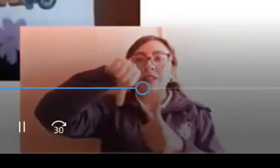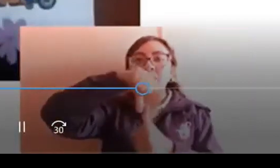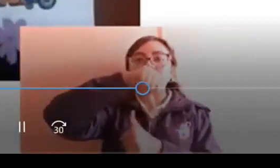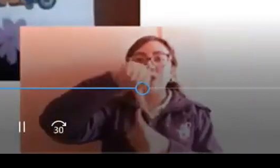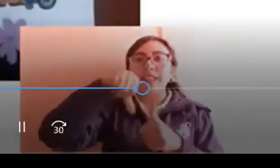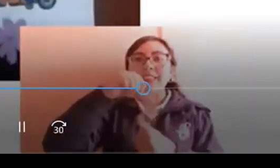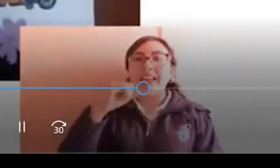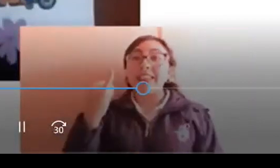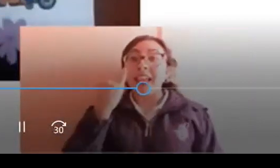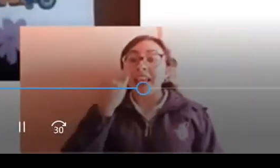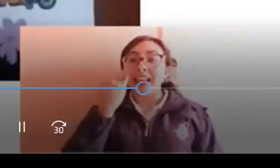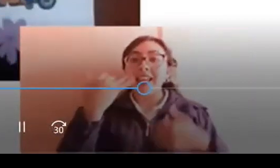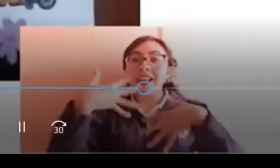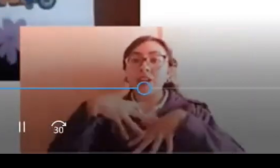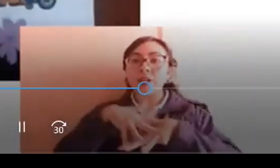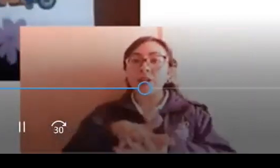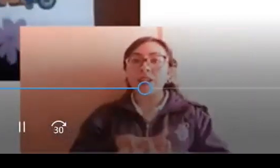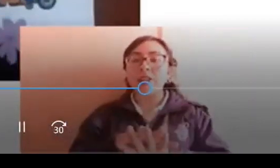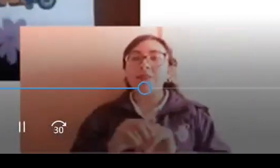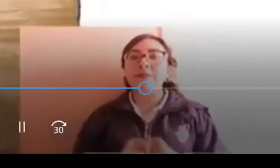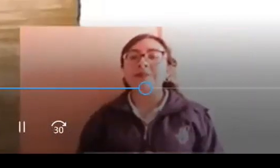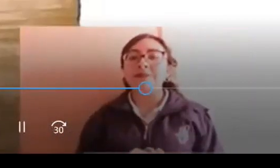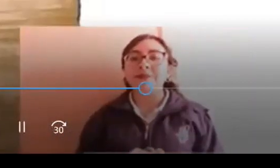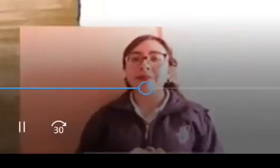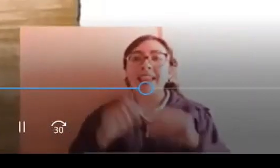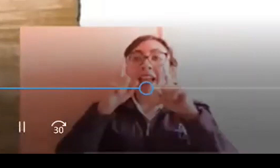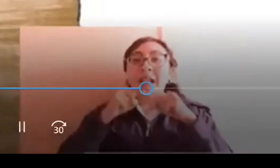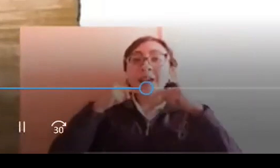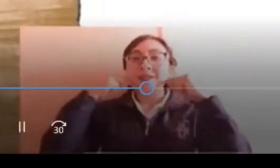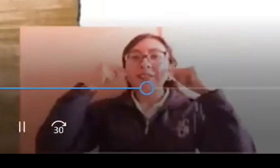una sociedad inclusiva,